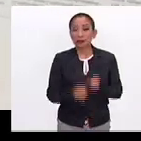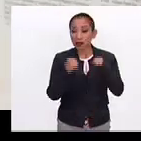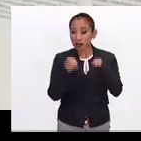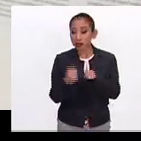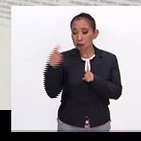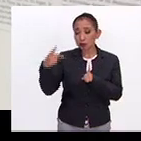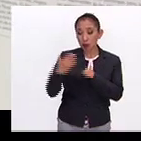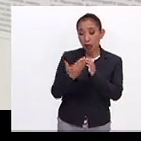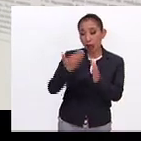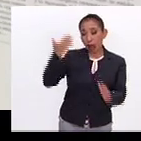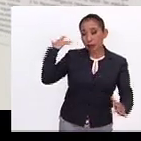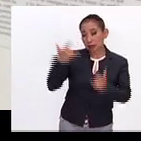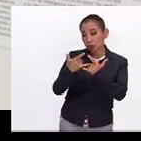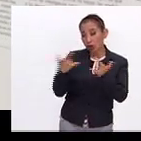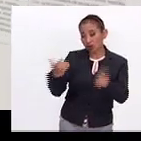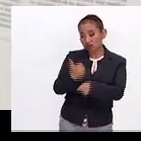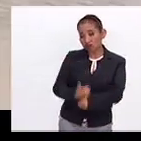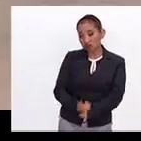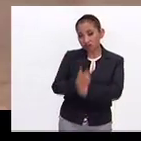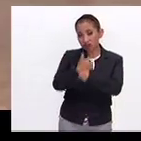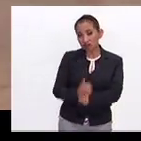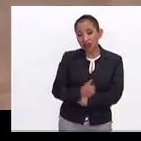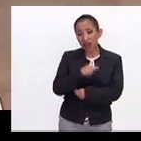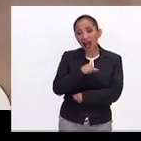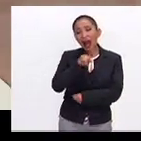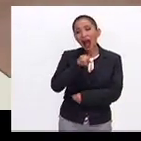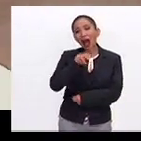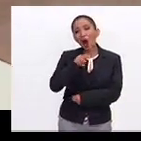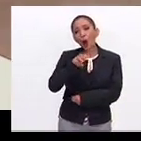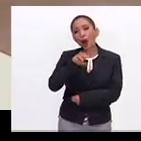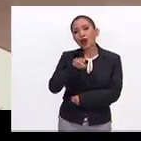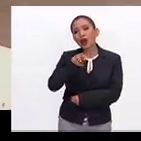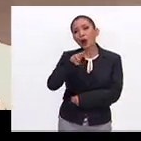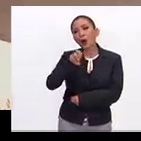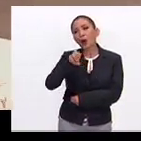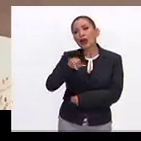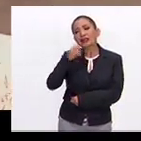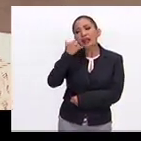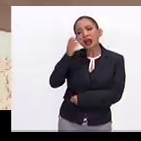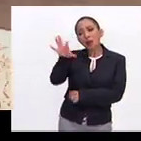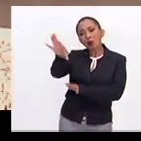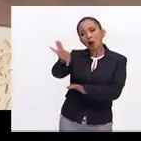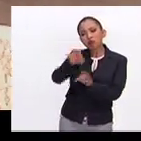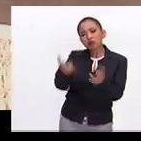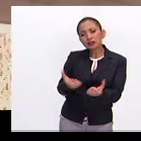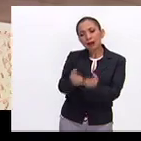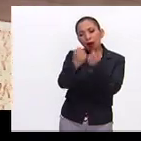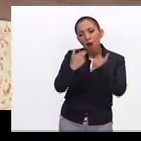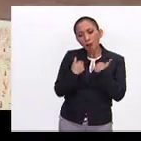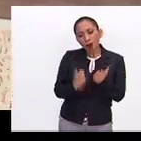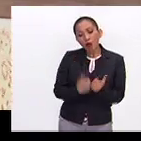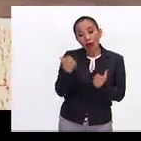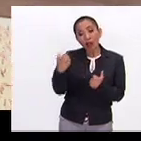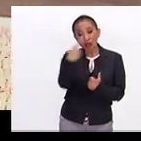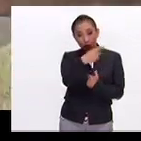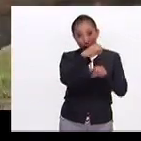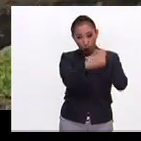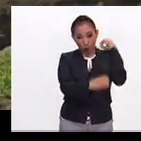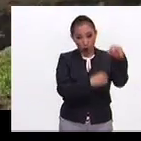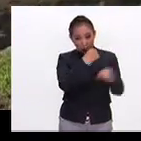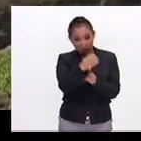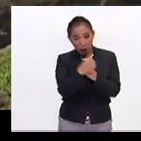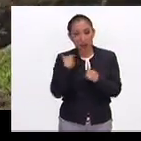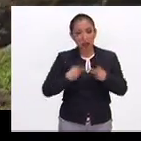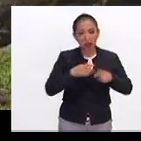Seguramente por su pasado tortuoso, Ai Weiwei busca recuperar el sentido de lo humano en cada uno de sus trabajos, con